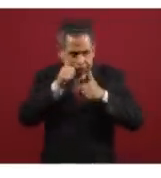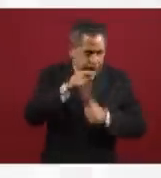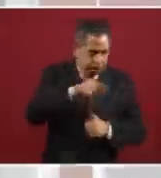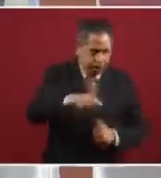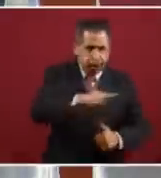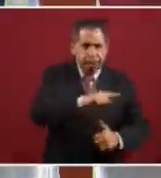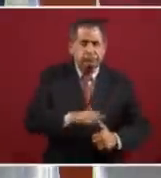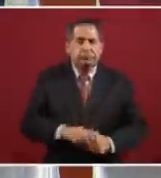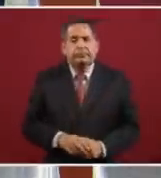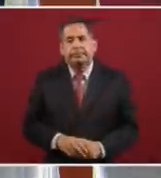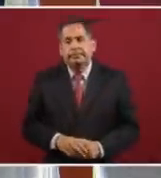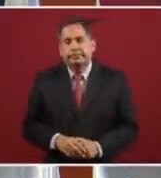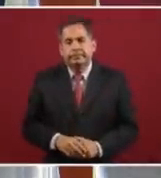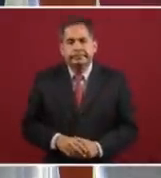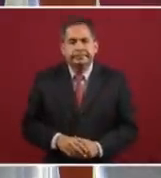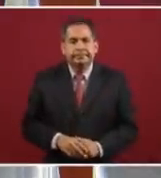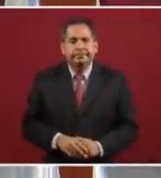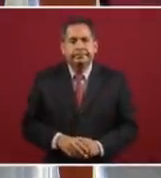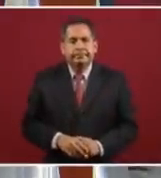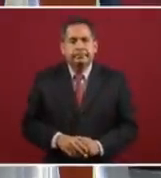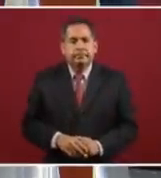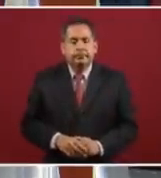actividad.